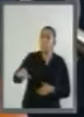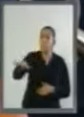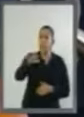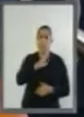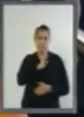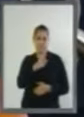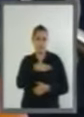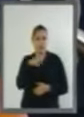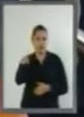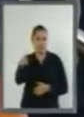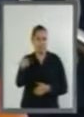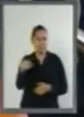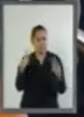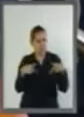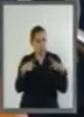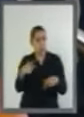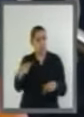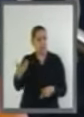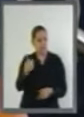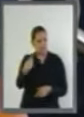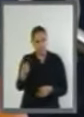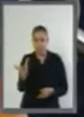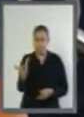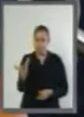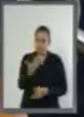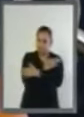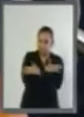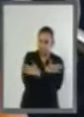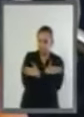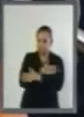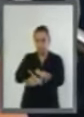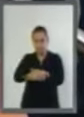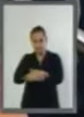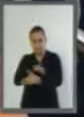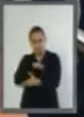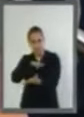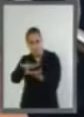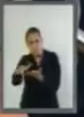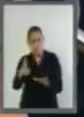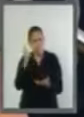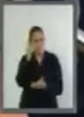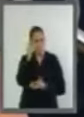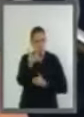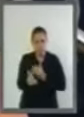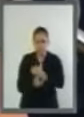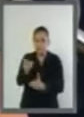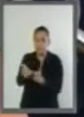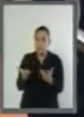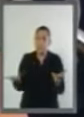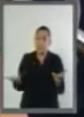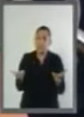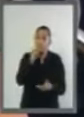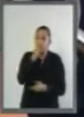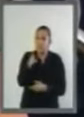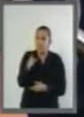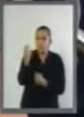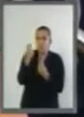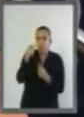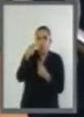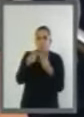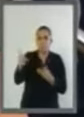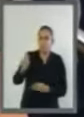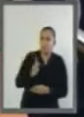muchos puntos en común, muchas coincidencias, y claro que esto genera de nuestra parte el enojo